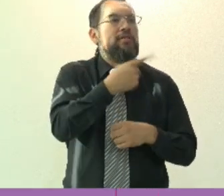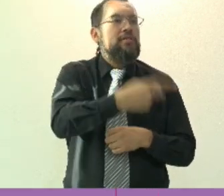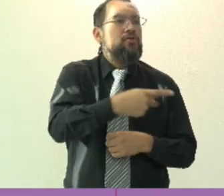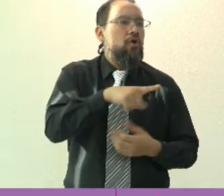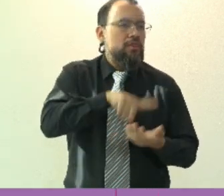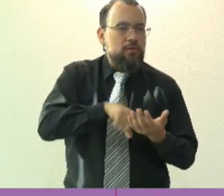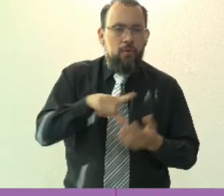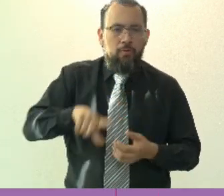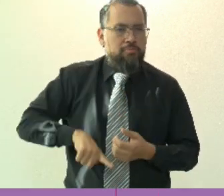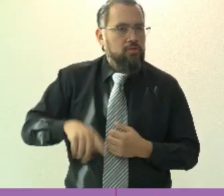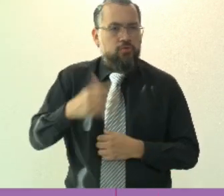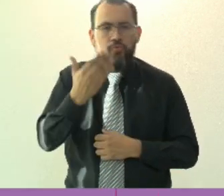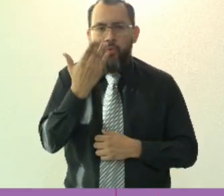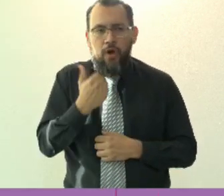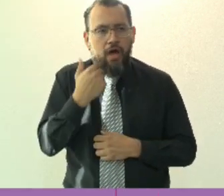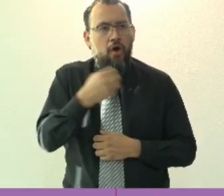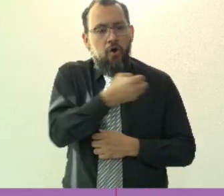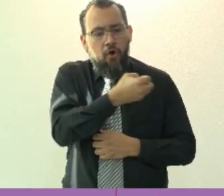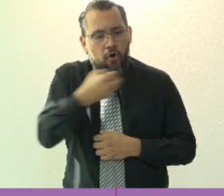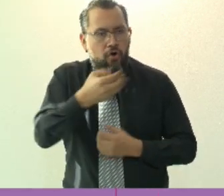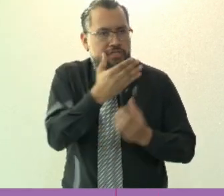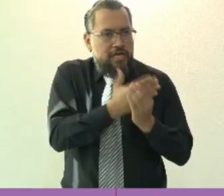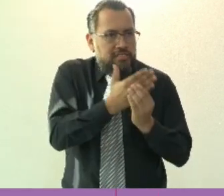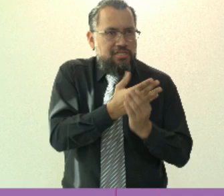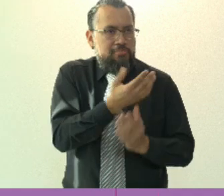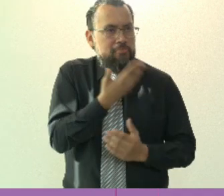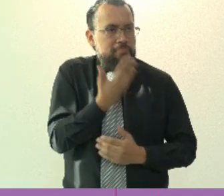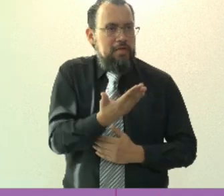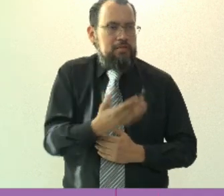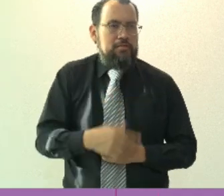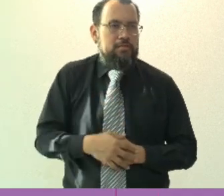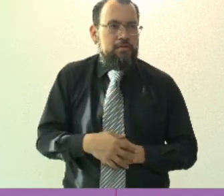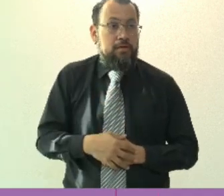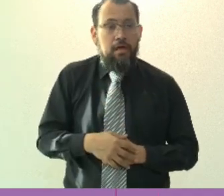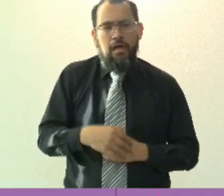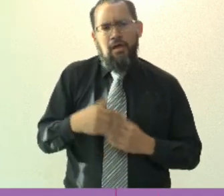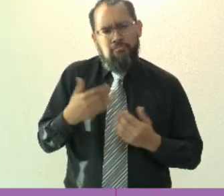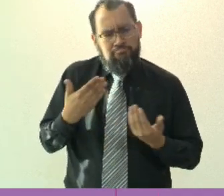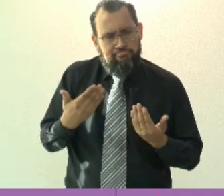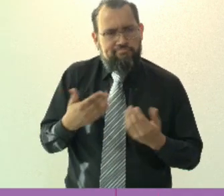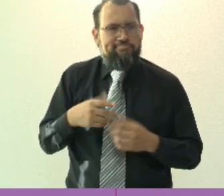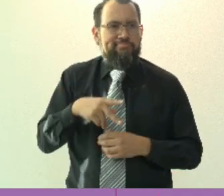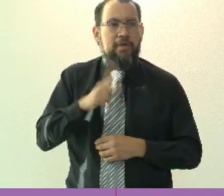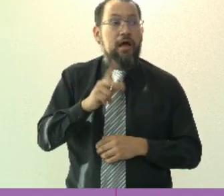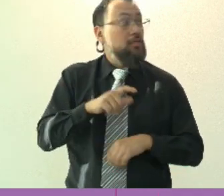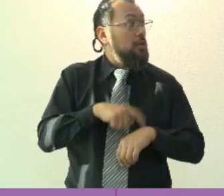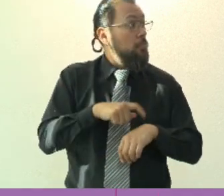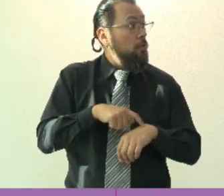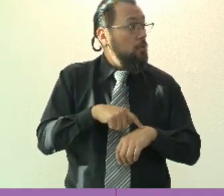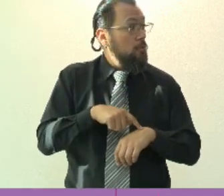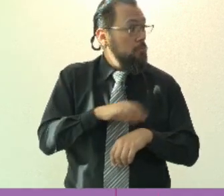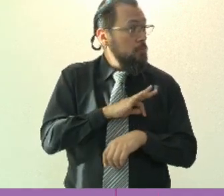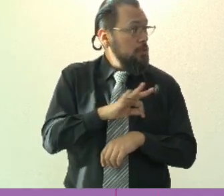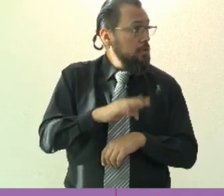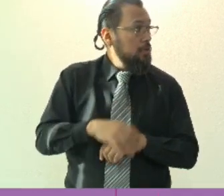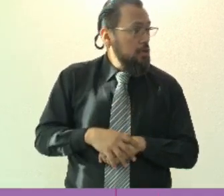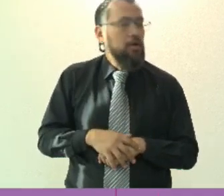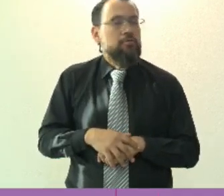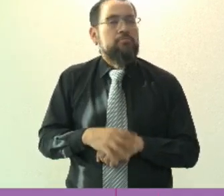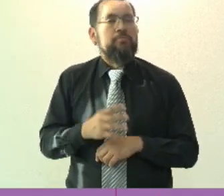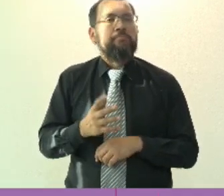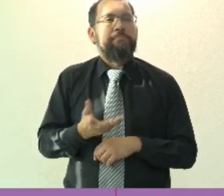de manera organizada esos archivos. Más para acá y mucho más para acá, pero ¿cómo andamos de tiempo?